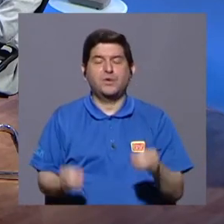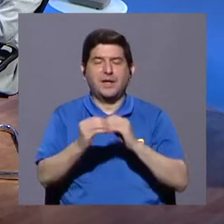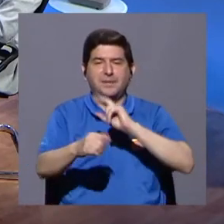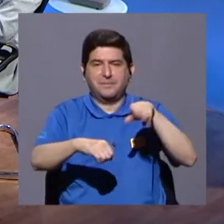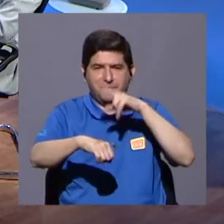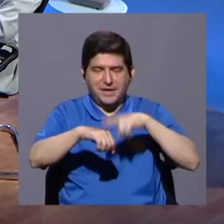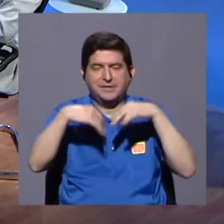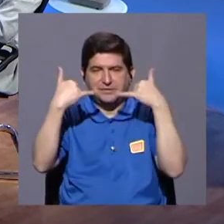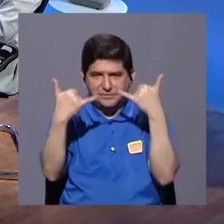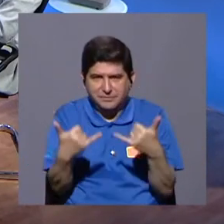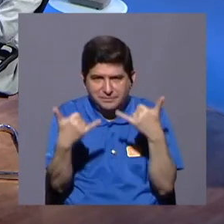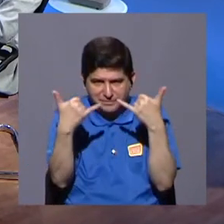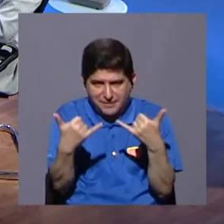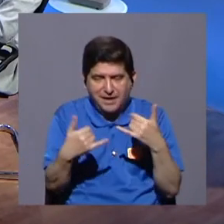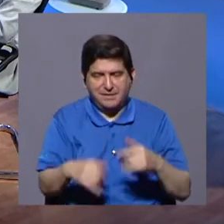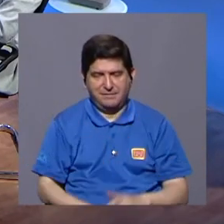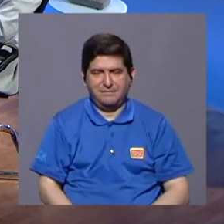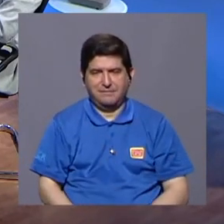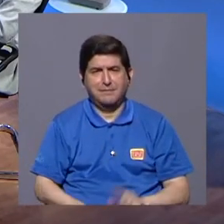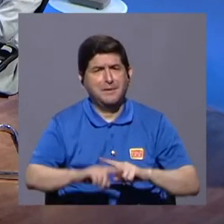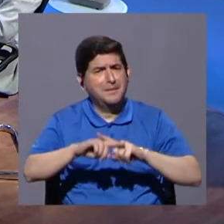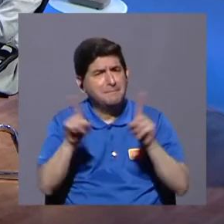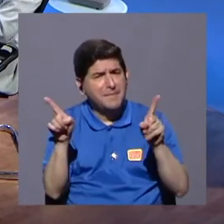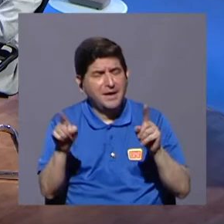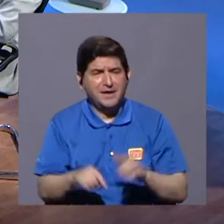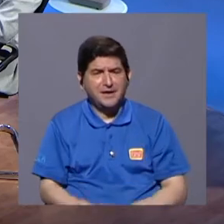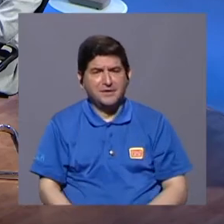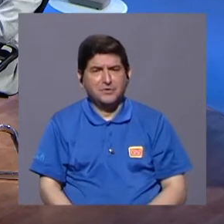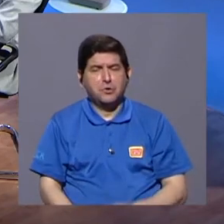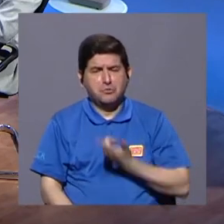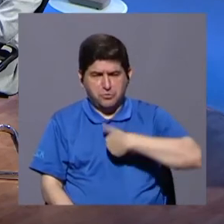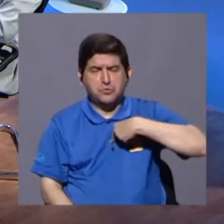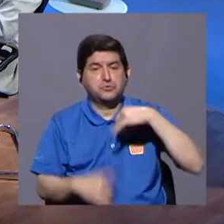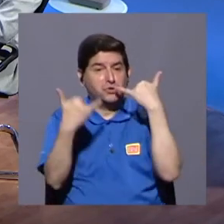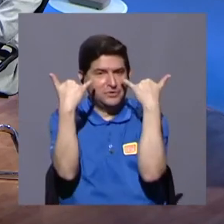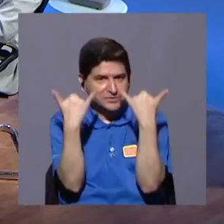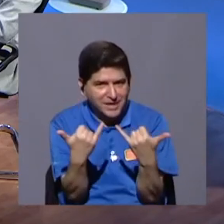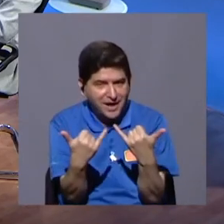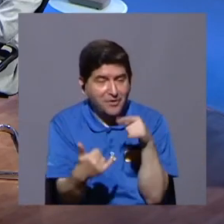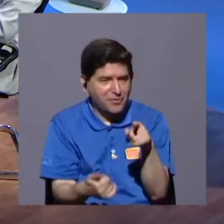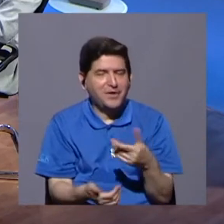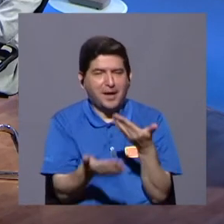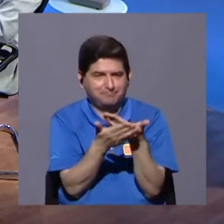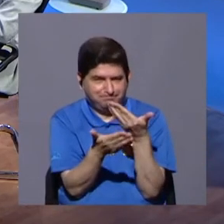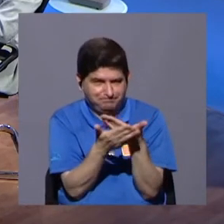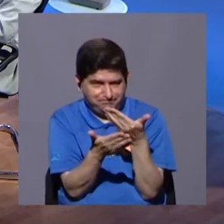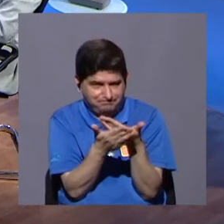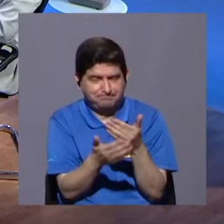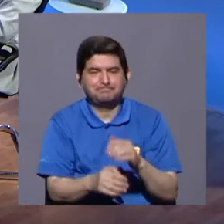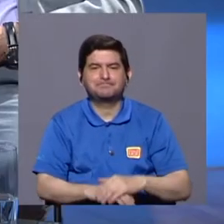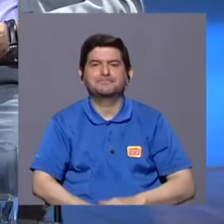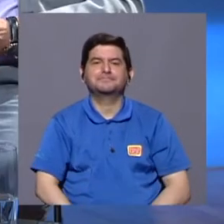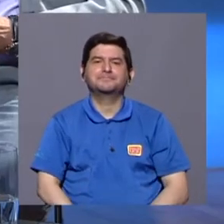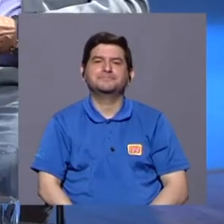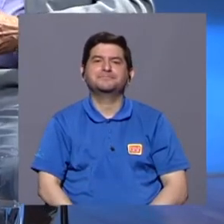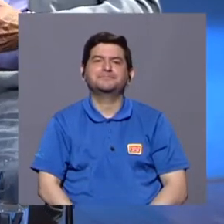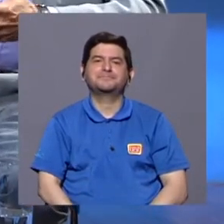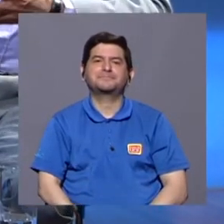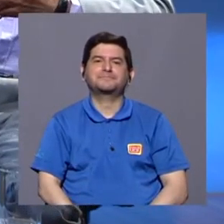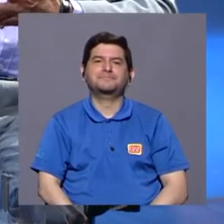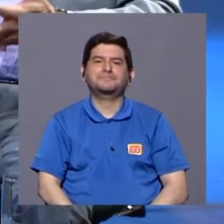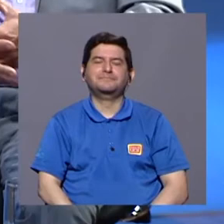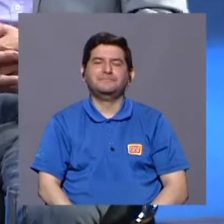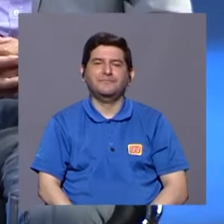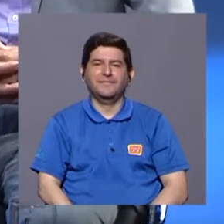frecuente en este momento pero todavía estamos estamos en este momento con esos ensayos con los nuevos se